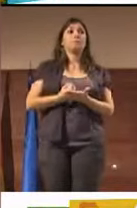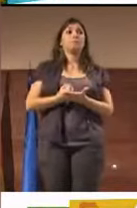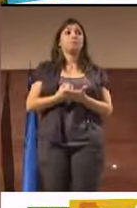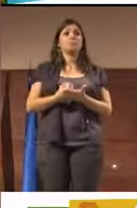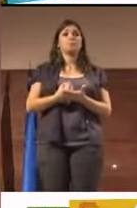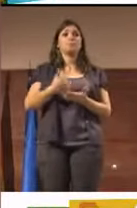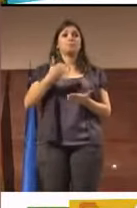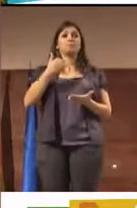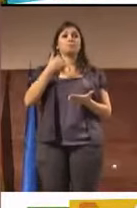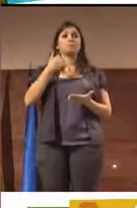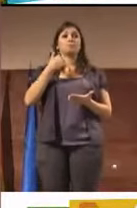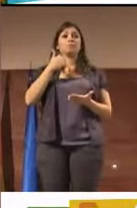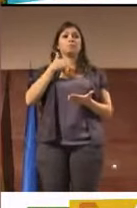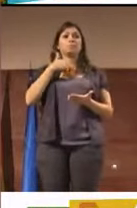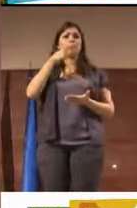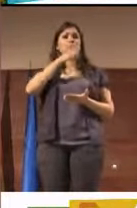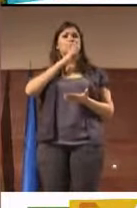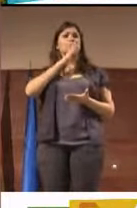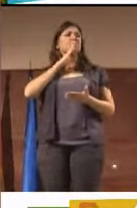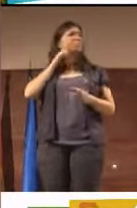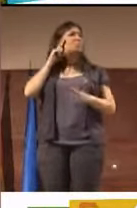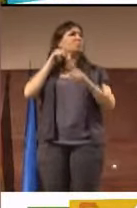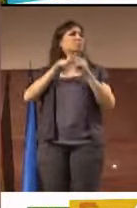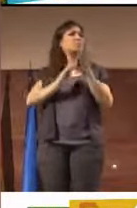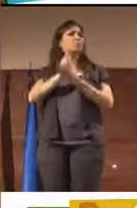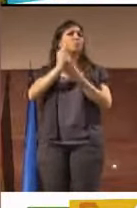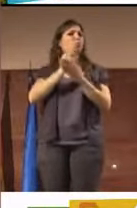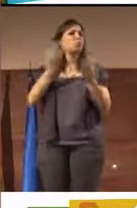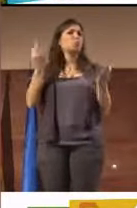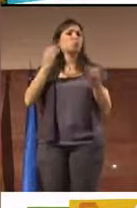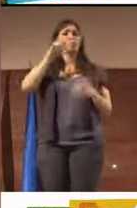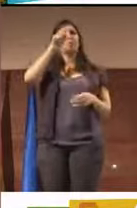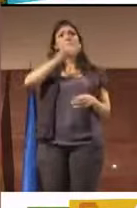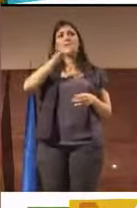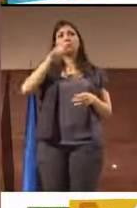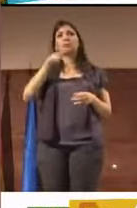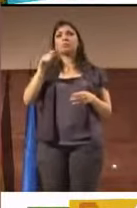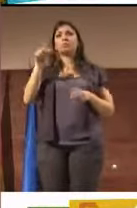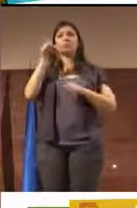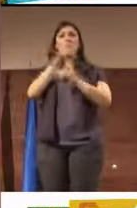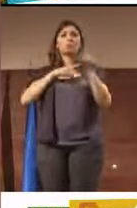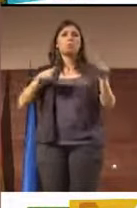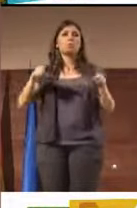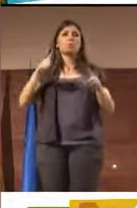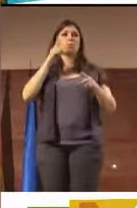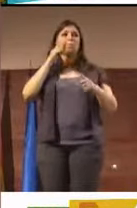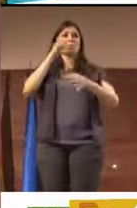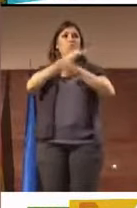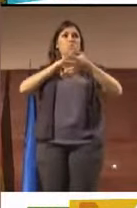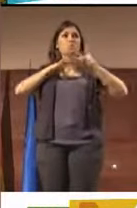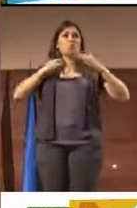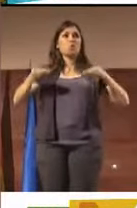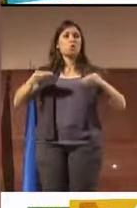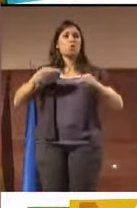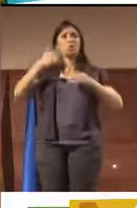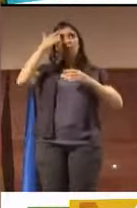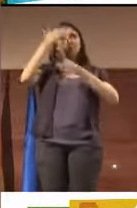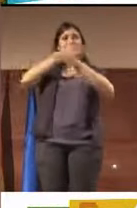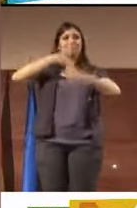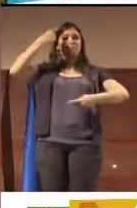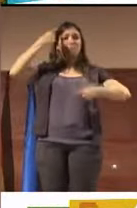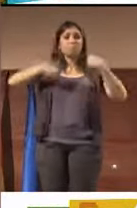Este producto está principalmente indicado para personas que tienen algún tema de problema neuromuscular, neurológicos,